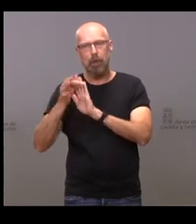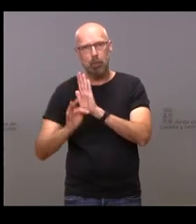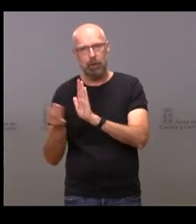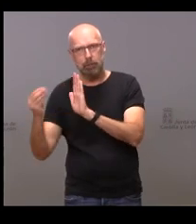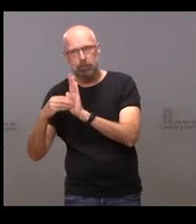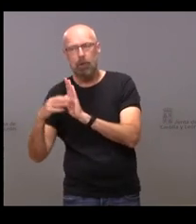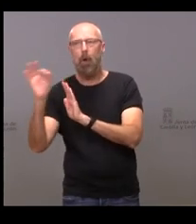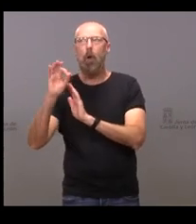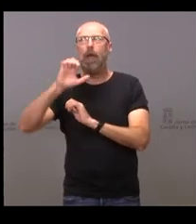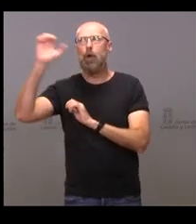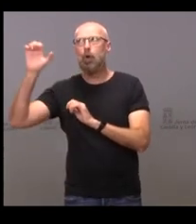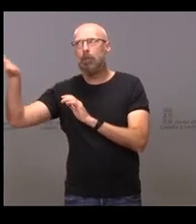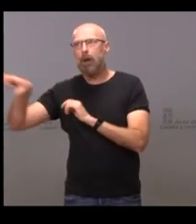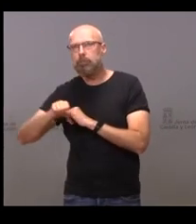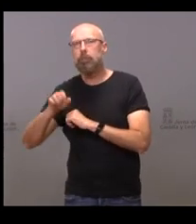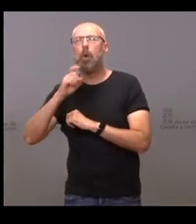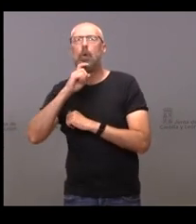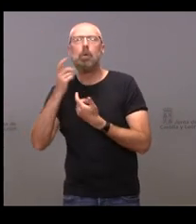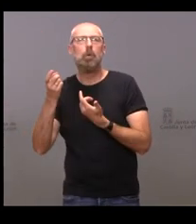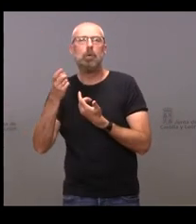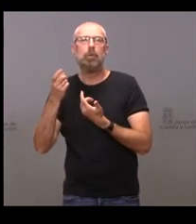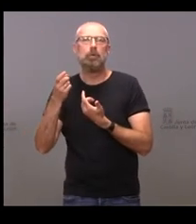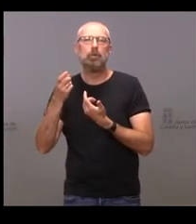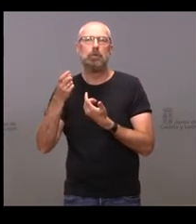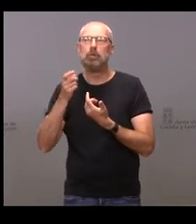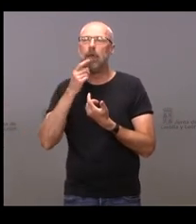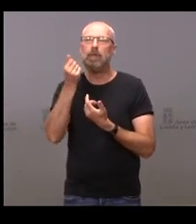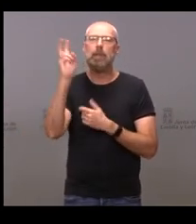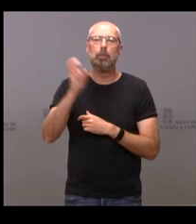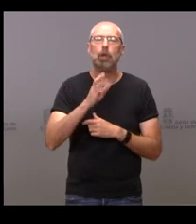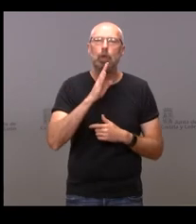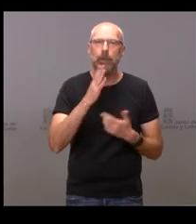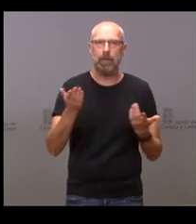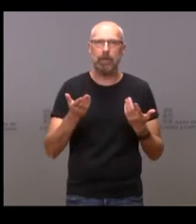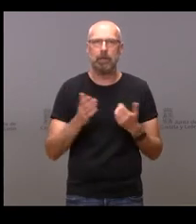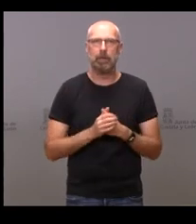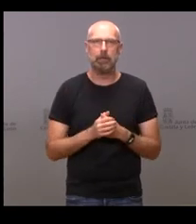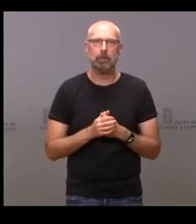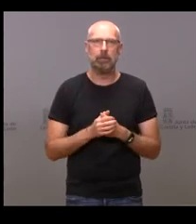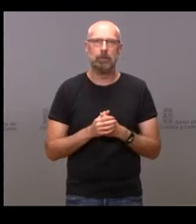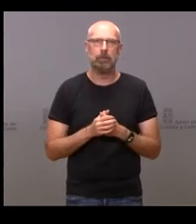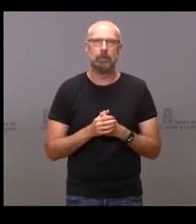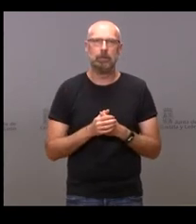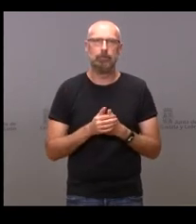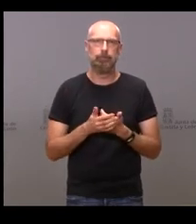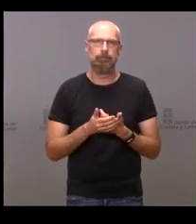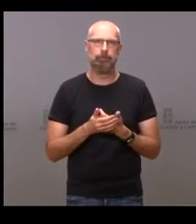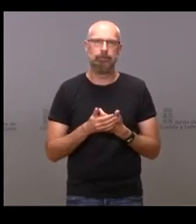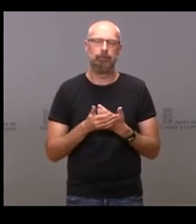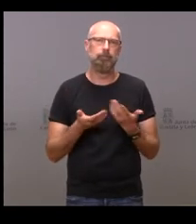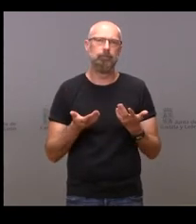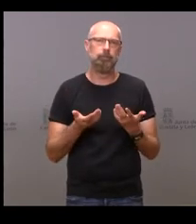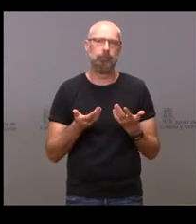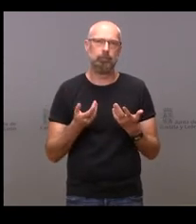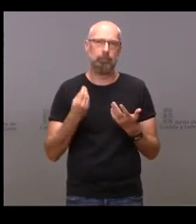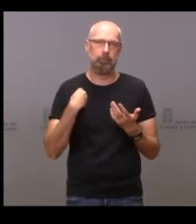usar los fondos europeos para vender algo que tengan todas las provincias, en concreto para Soria. Sobre todo eso, ¿por qué no se